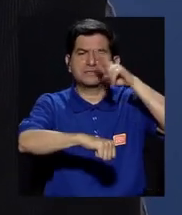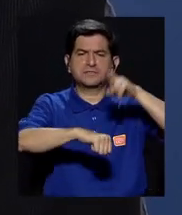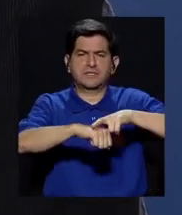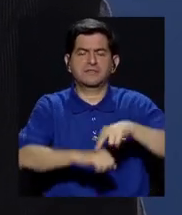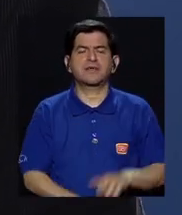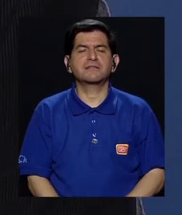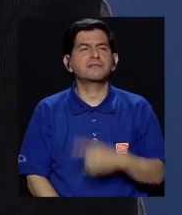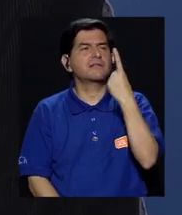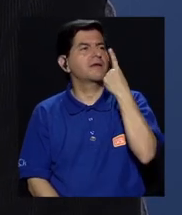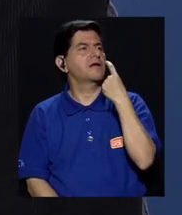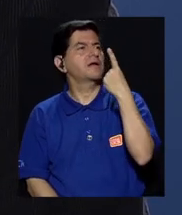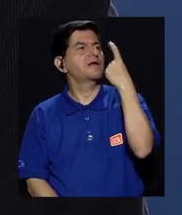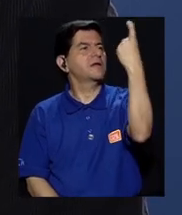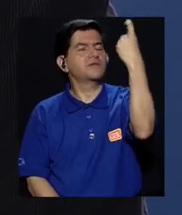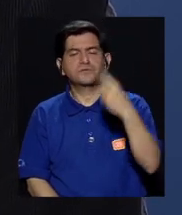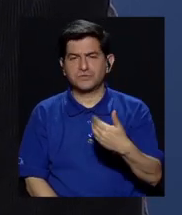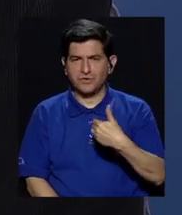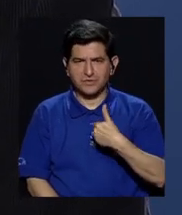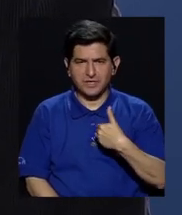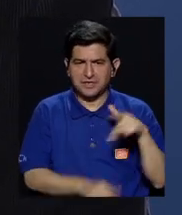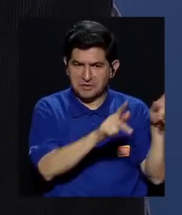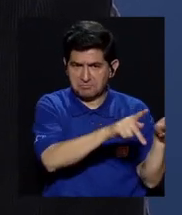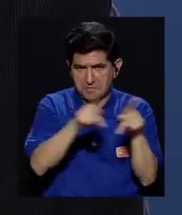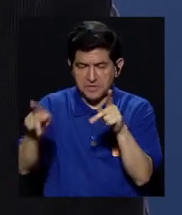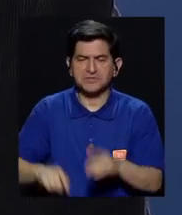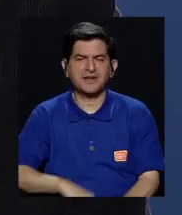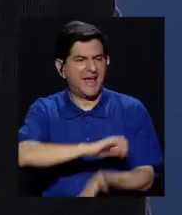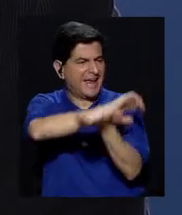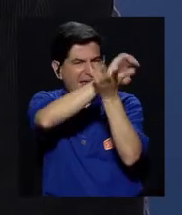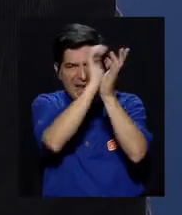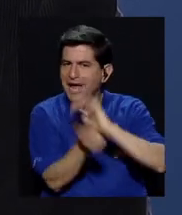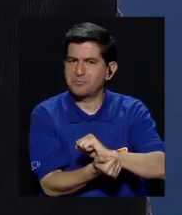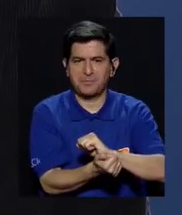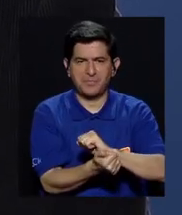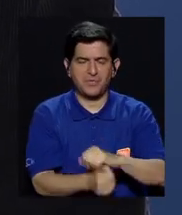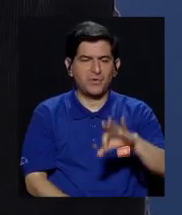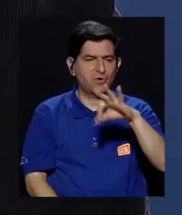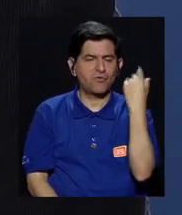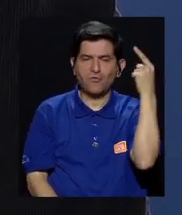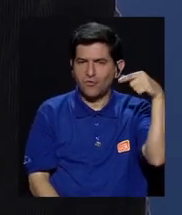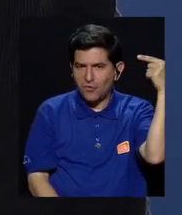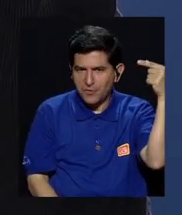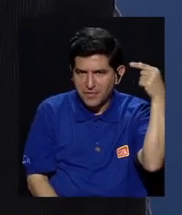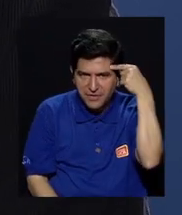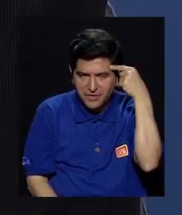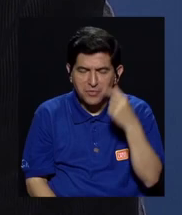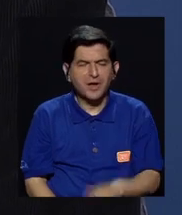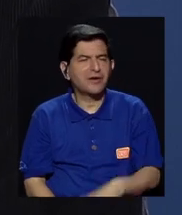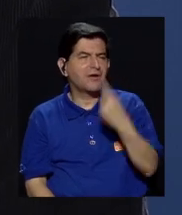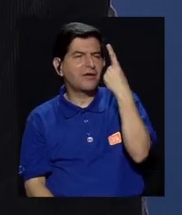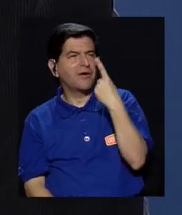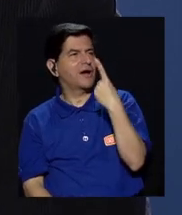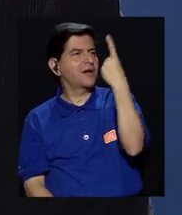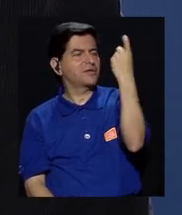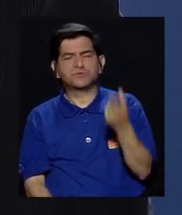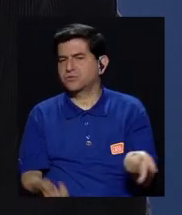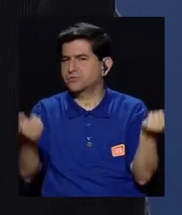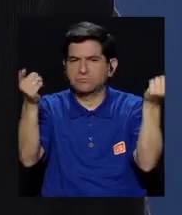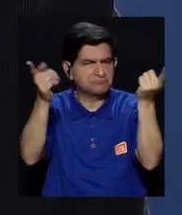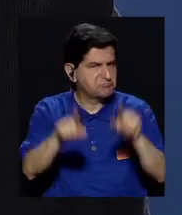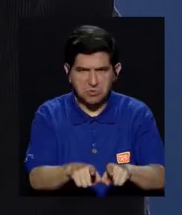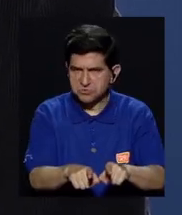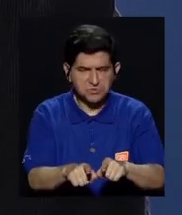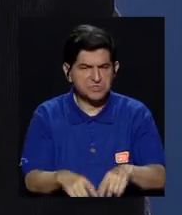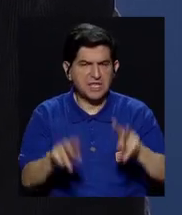pues una de las soluciones que marcaba el ciudadano era cambiar de alguna manera la forma de gobernar ilusionados con que no se dieran